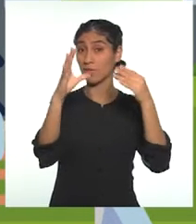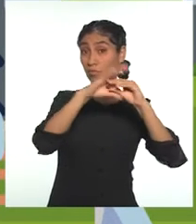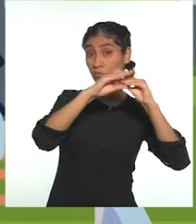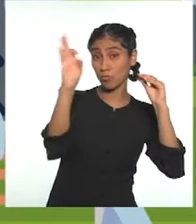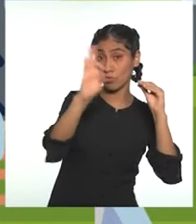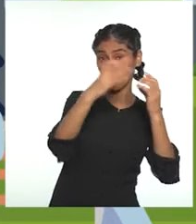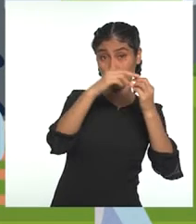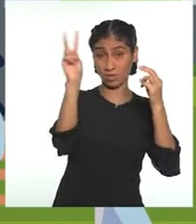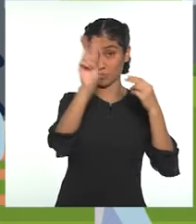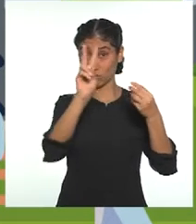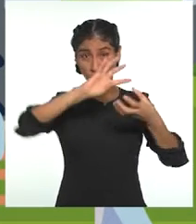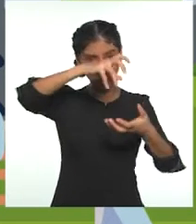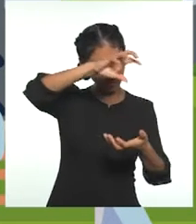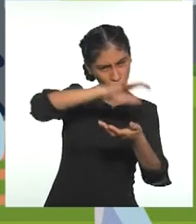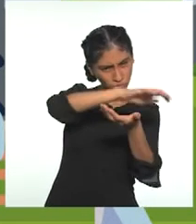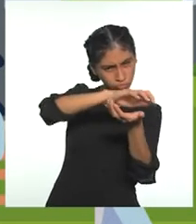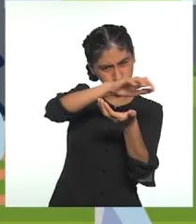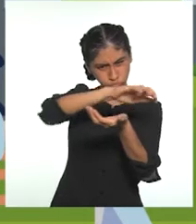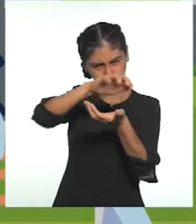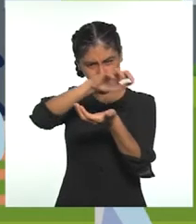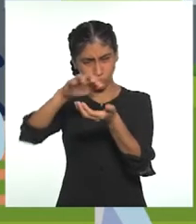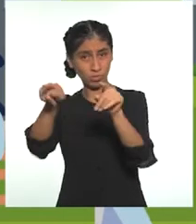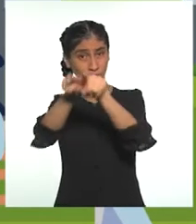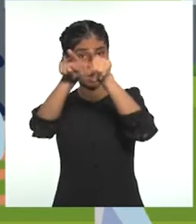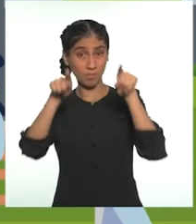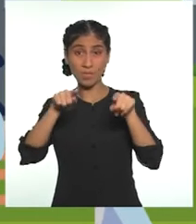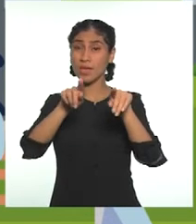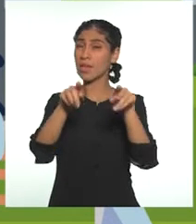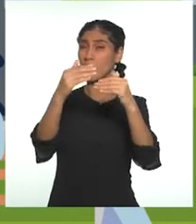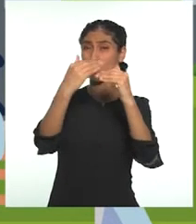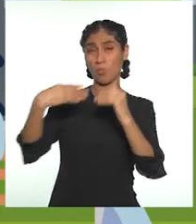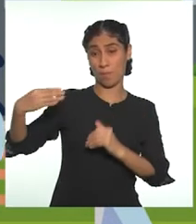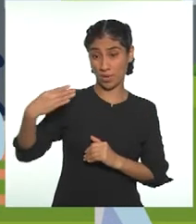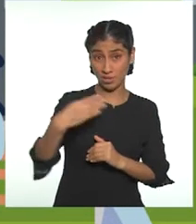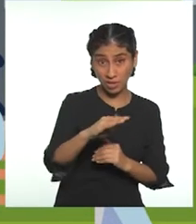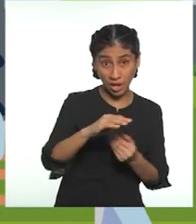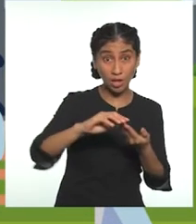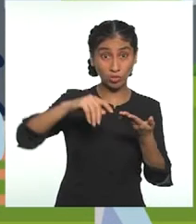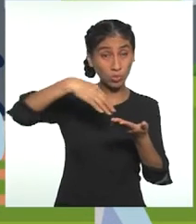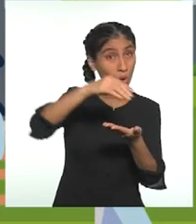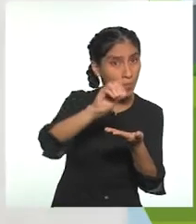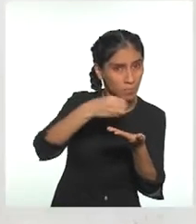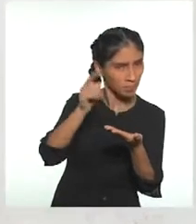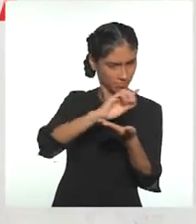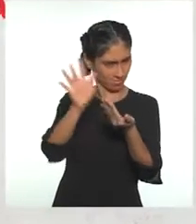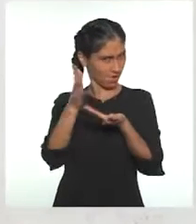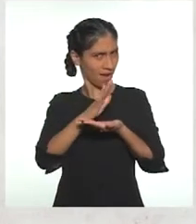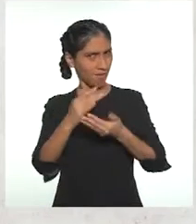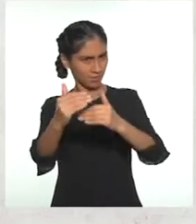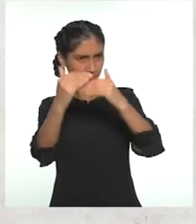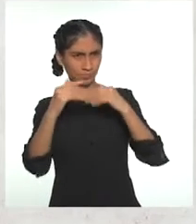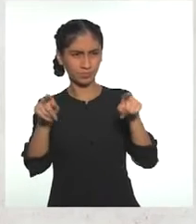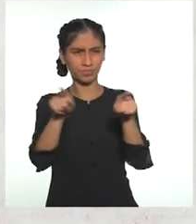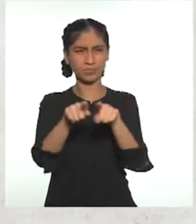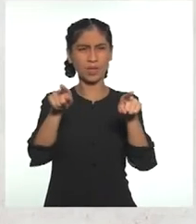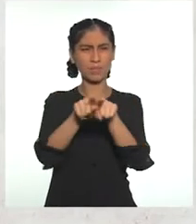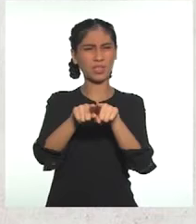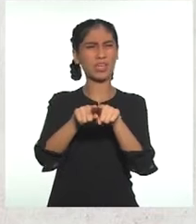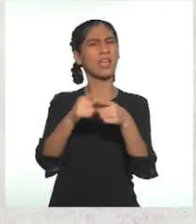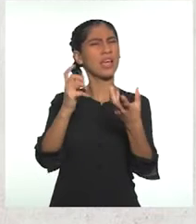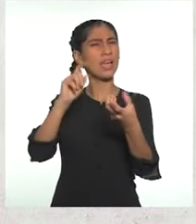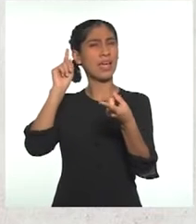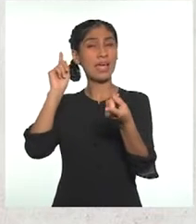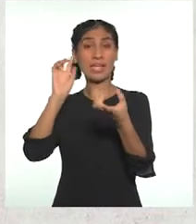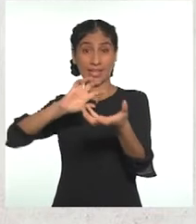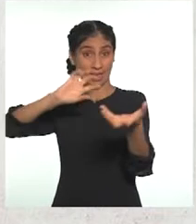y verduras, no consumir pescados ni mariscos crudos. ¿Qué ha cambiado y qué se ha mantenido hasta